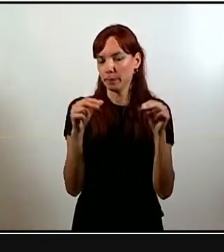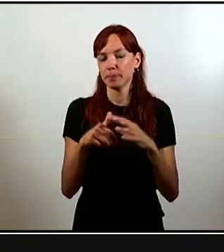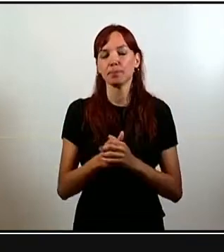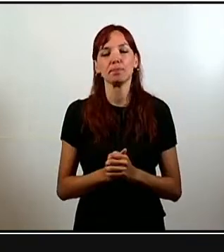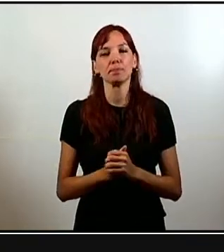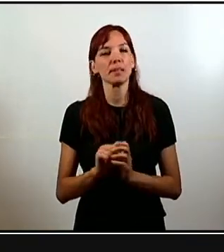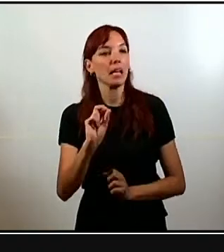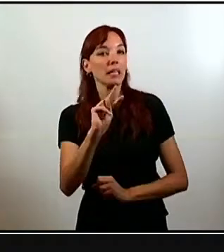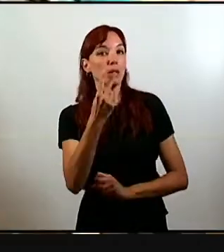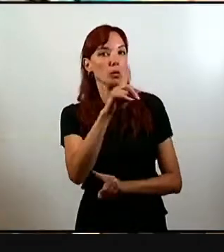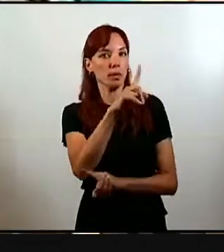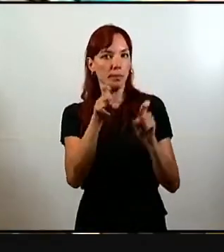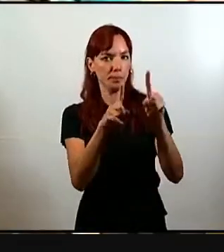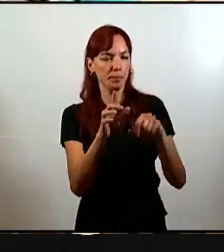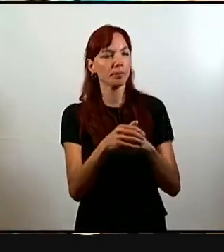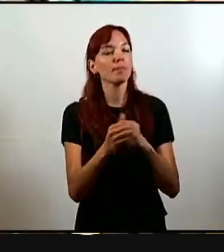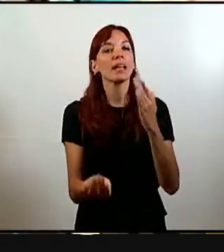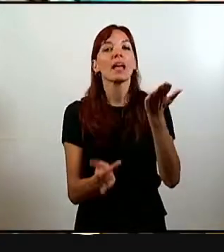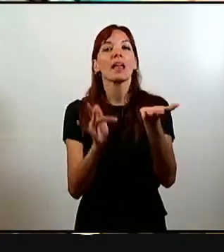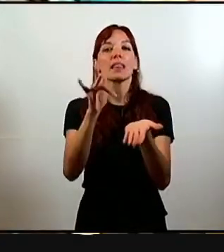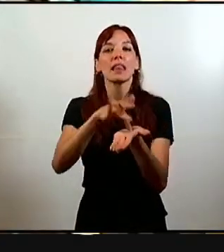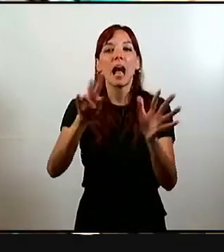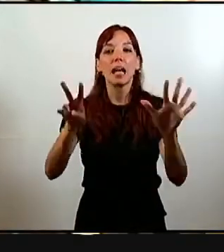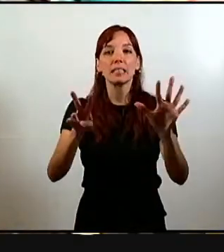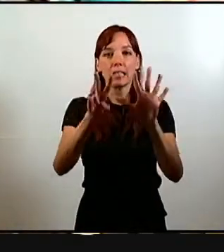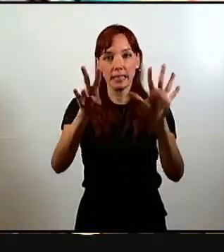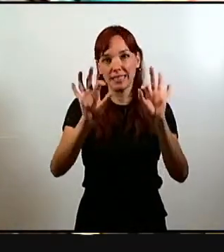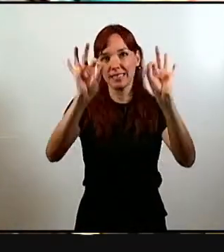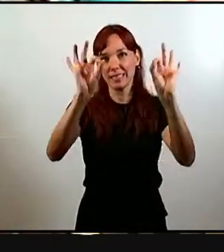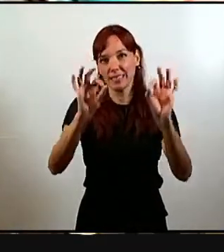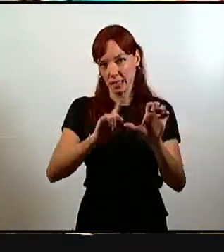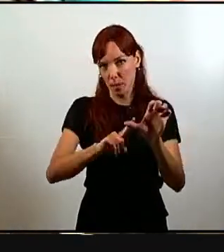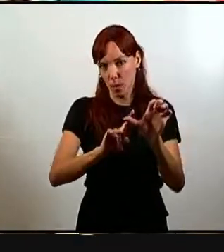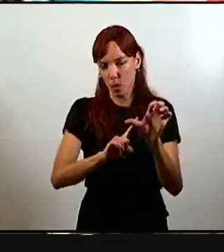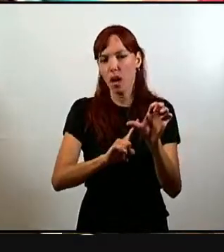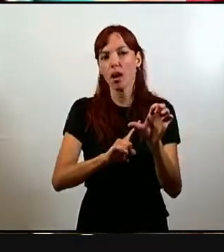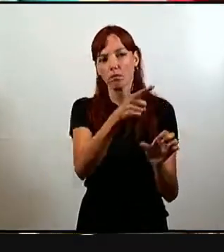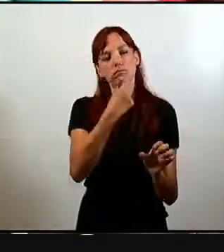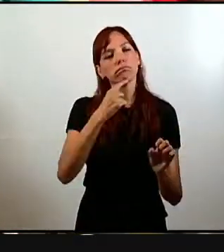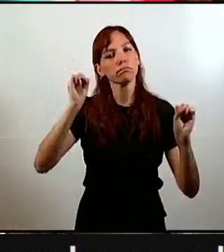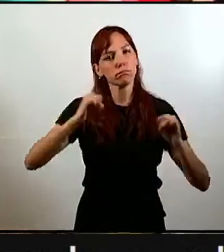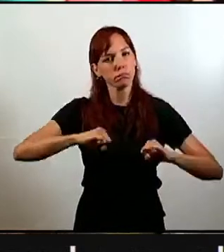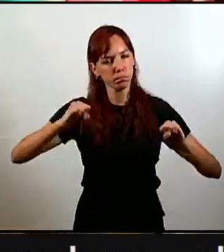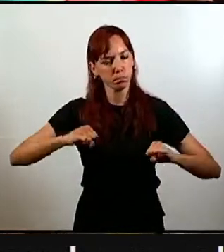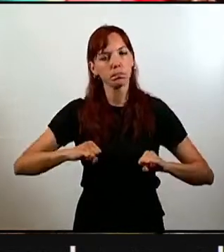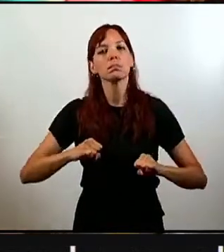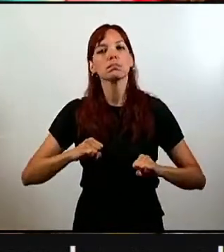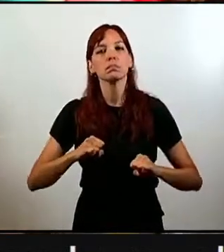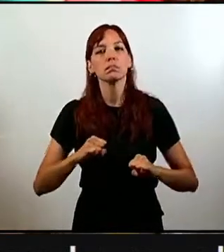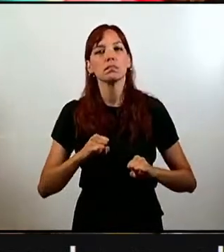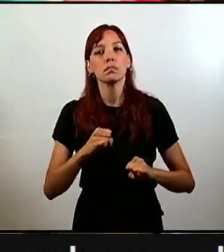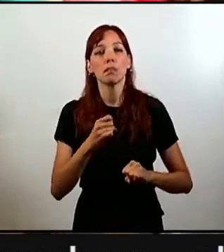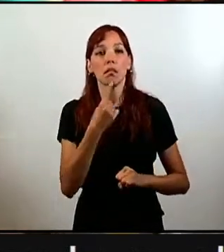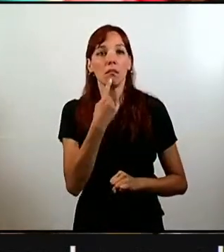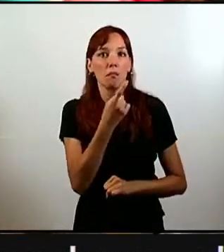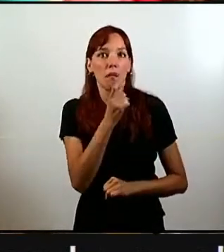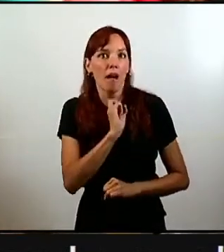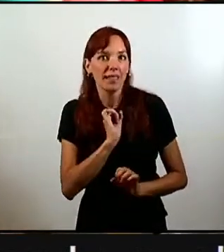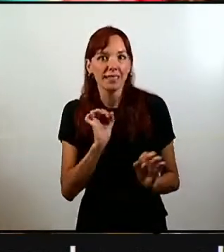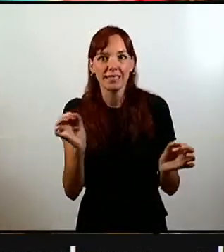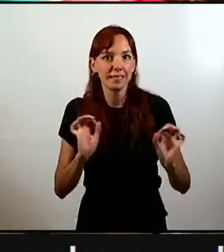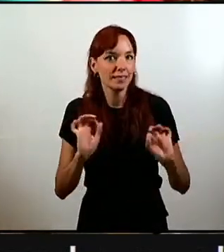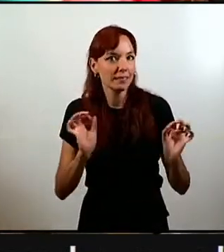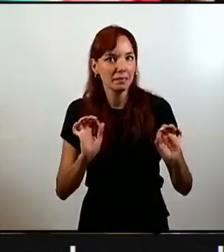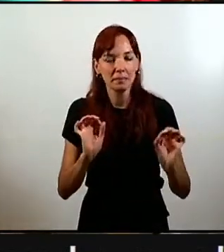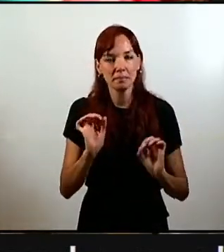Segunda cuestión, sobre el Día de Extremadura. El día 7 se confirma que es en el Teatro Romano, digo se confirma porque no lo habíamos